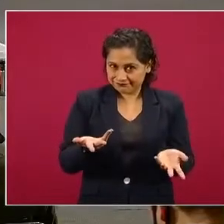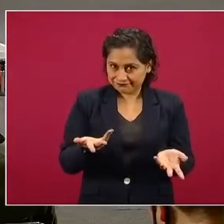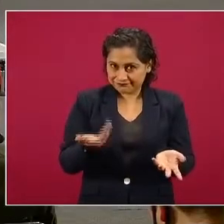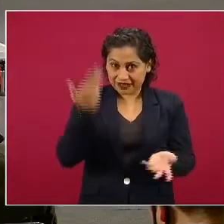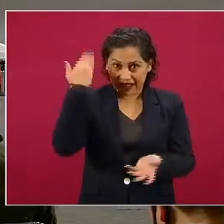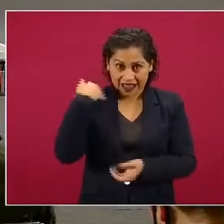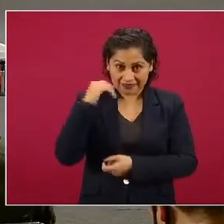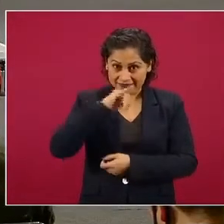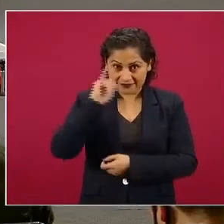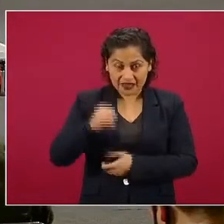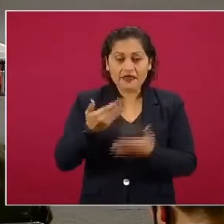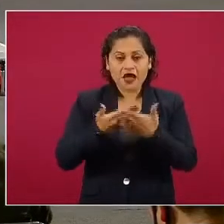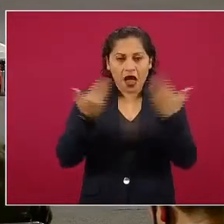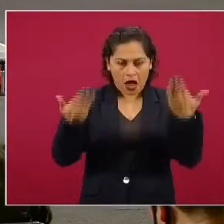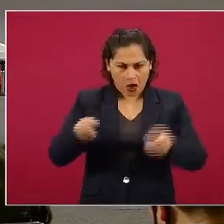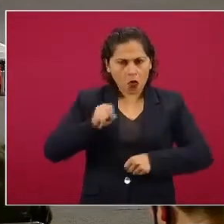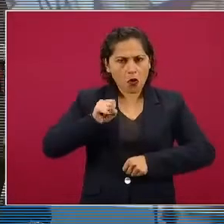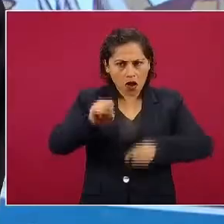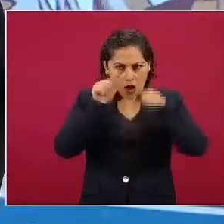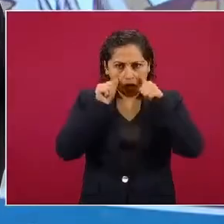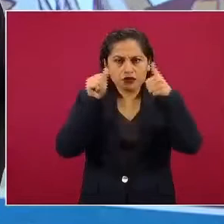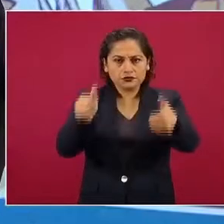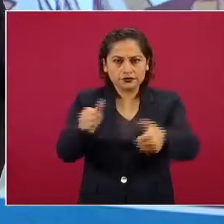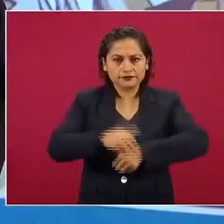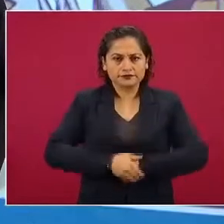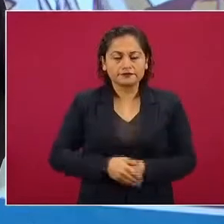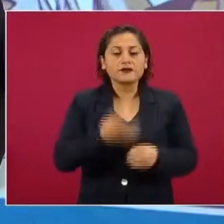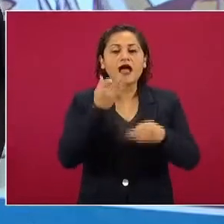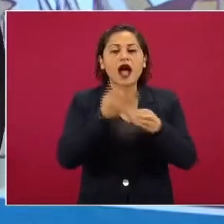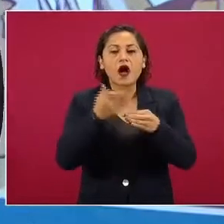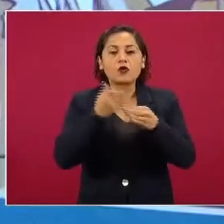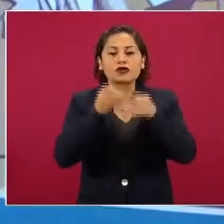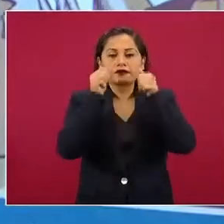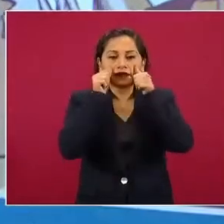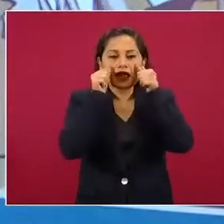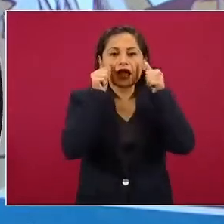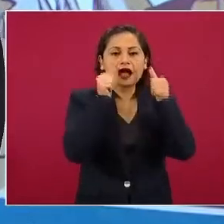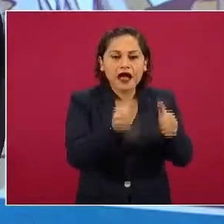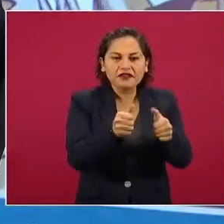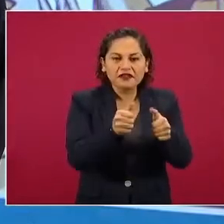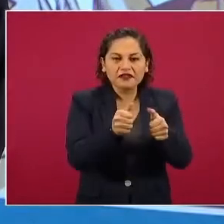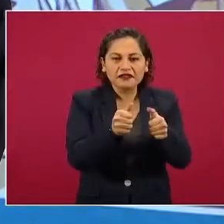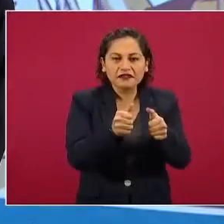es a los que se dedicaban a saquear, a robar, a estos periódicos,